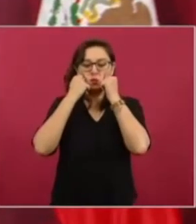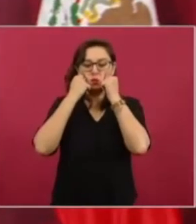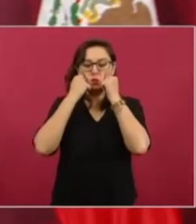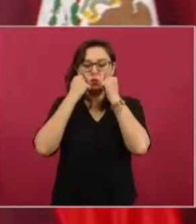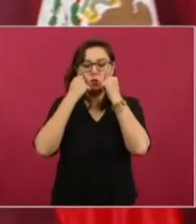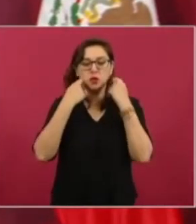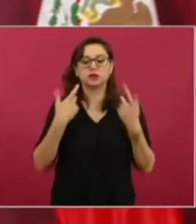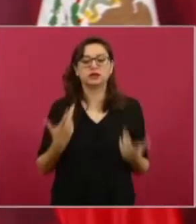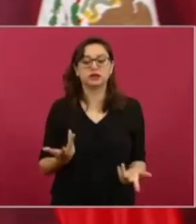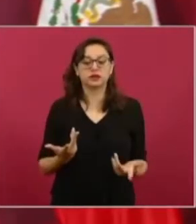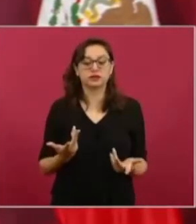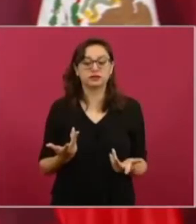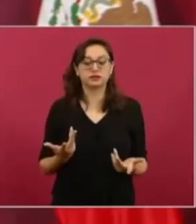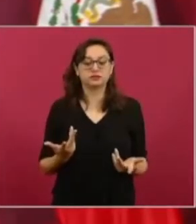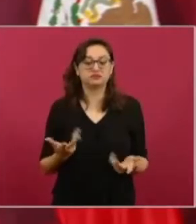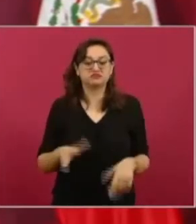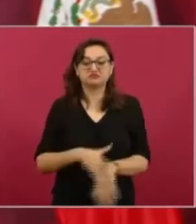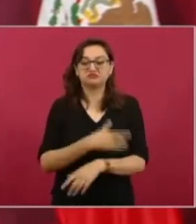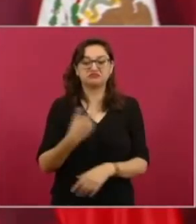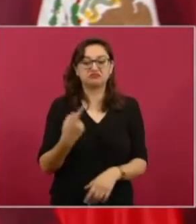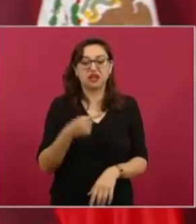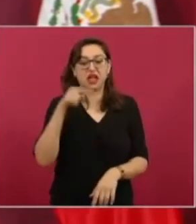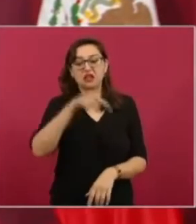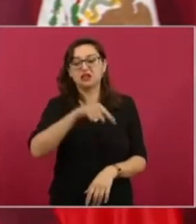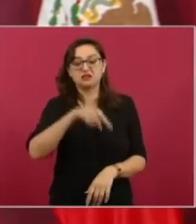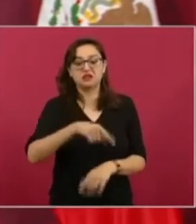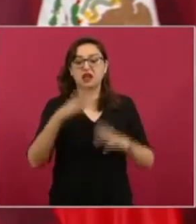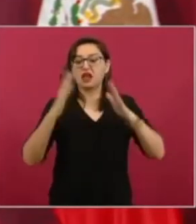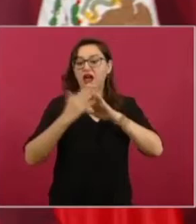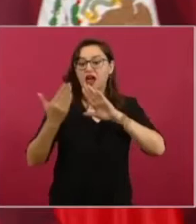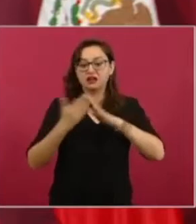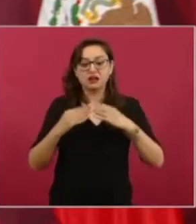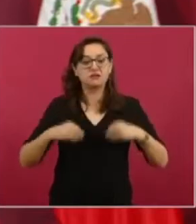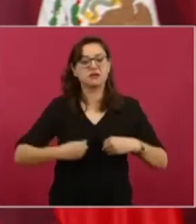no estaba habitado